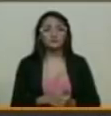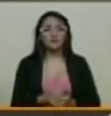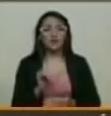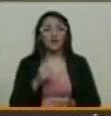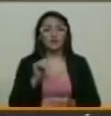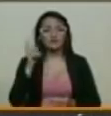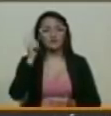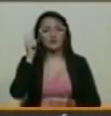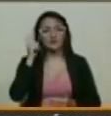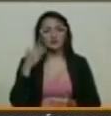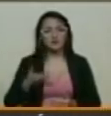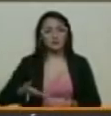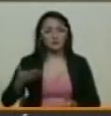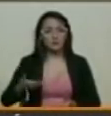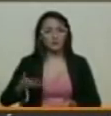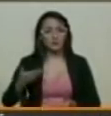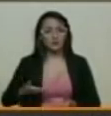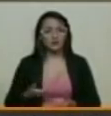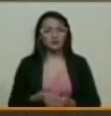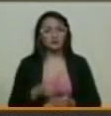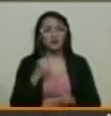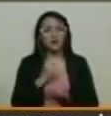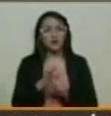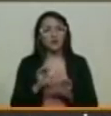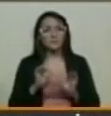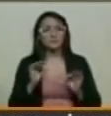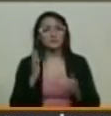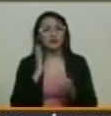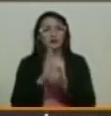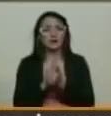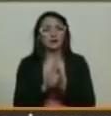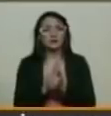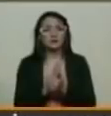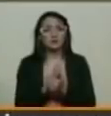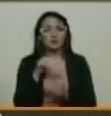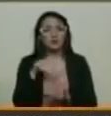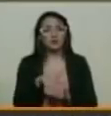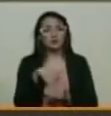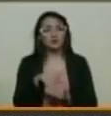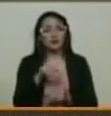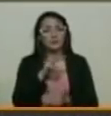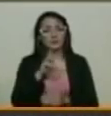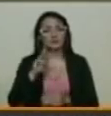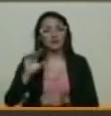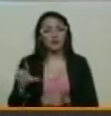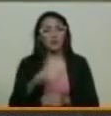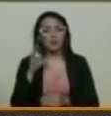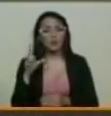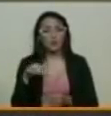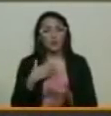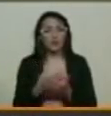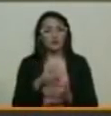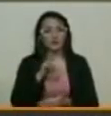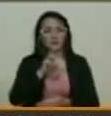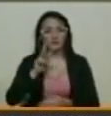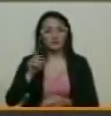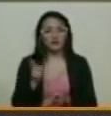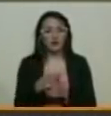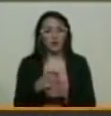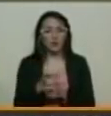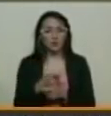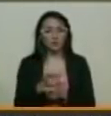fechas fundamentales. Jornada especial de registro electoral del 23 de julio al 23 de